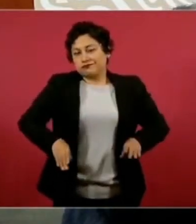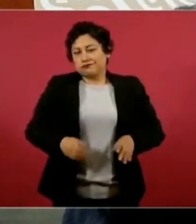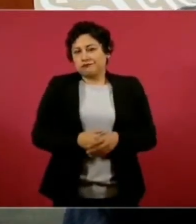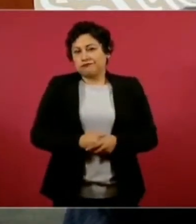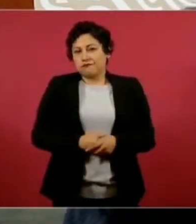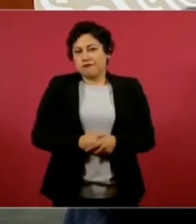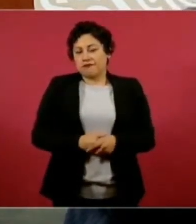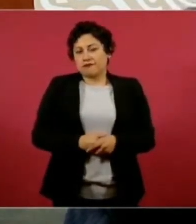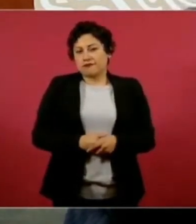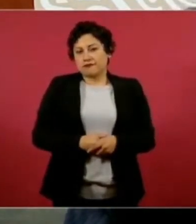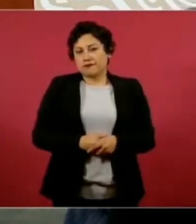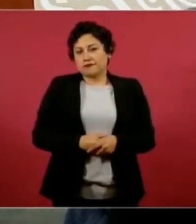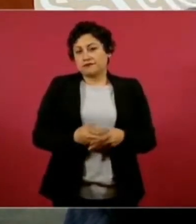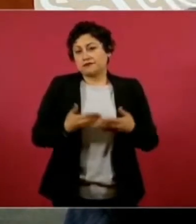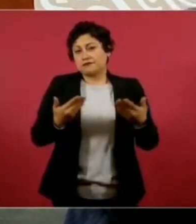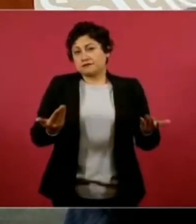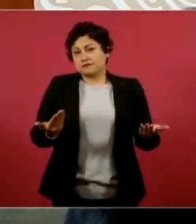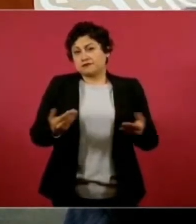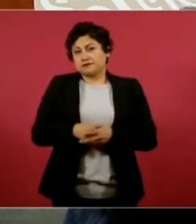sin conocerme me tienen coraje,